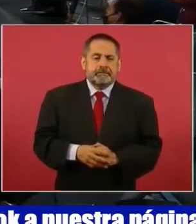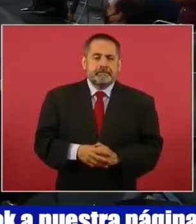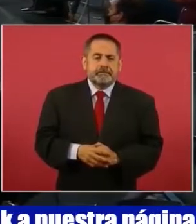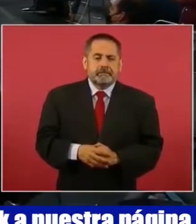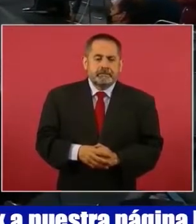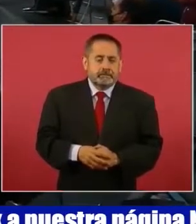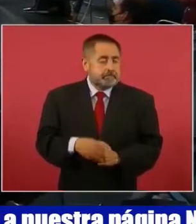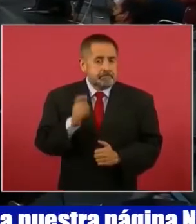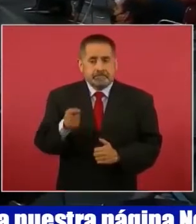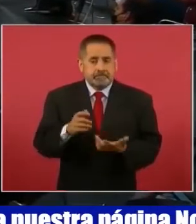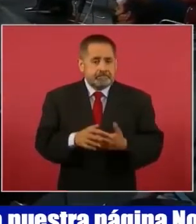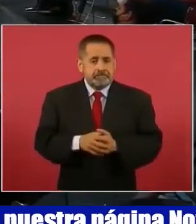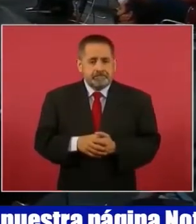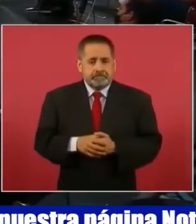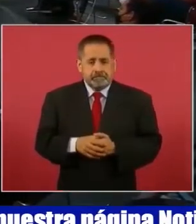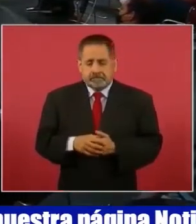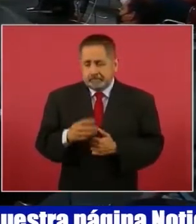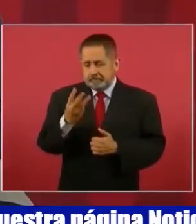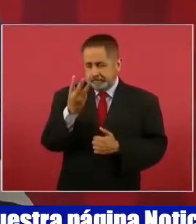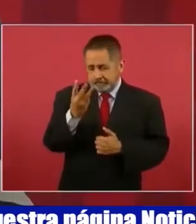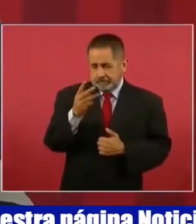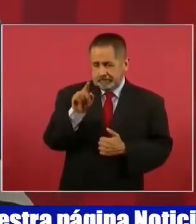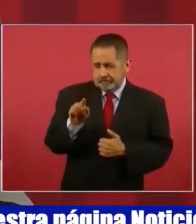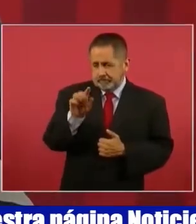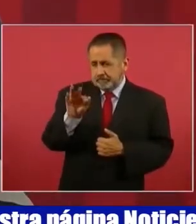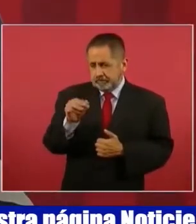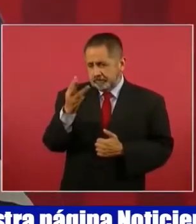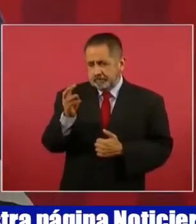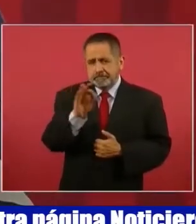Es decir, el 3.43%.